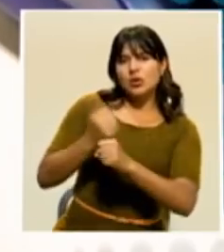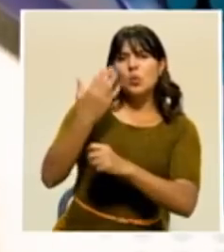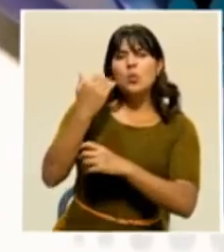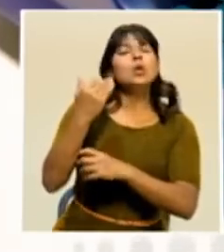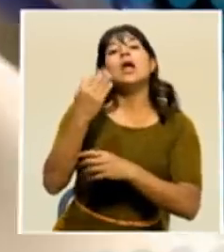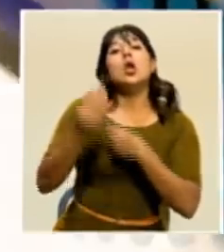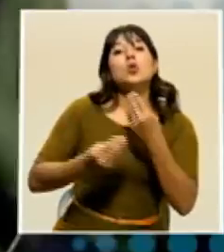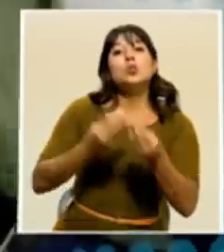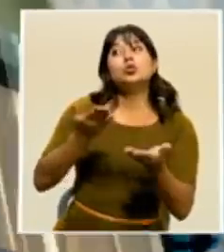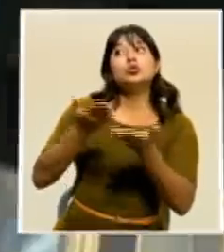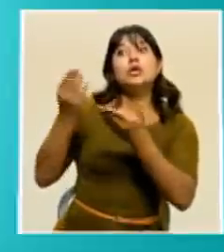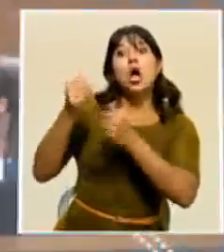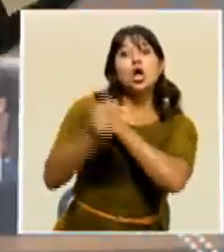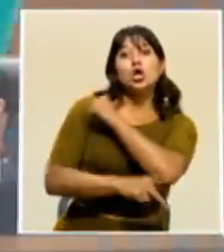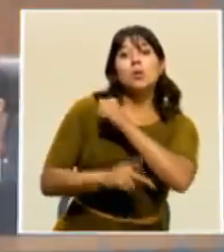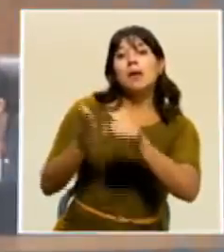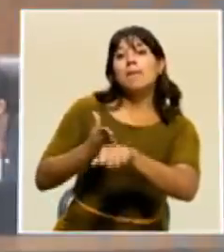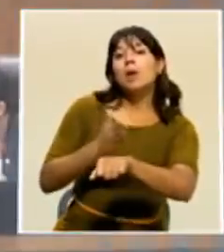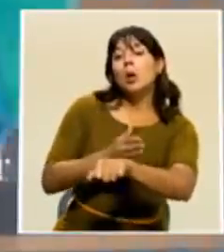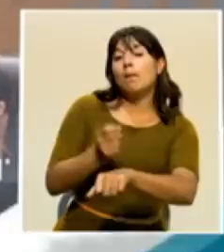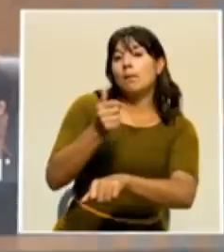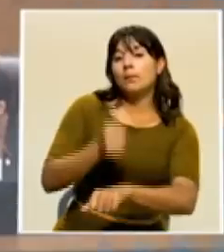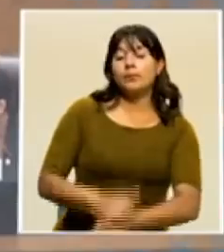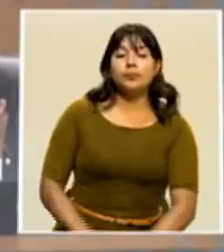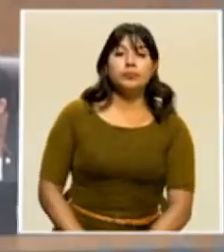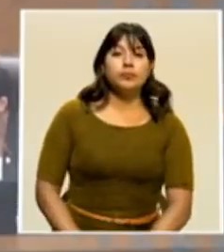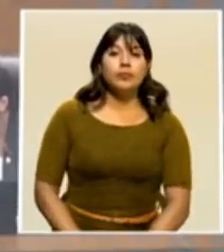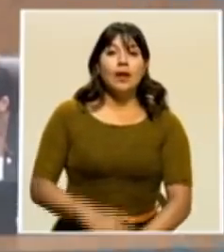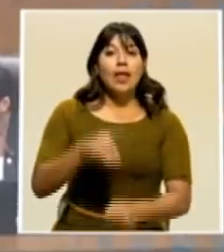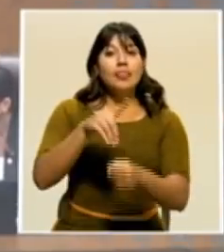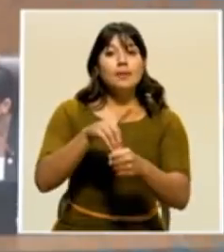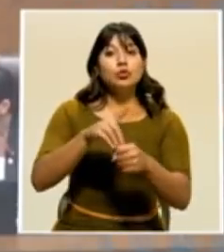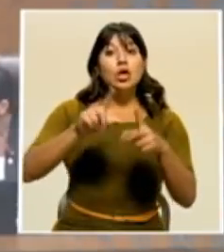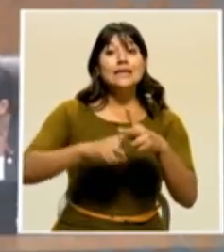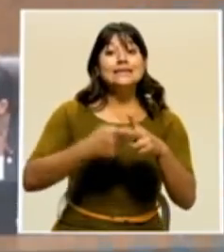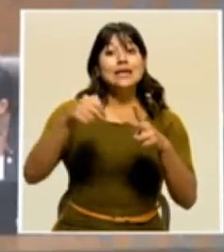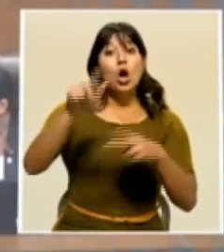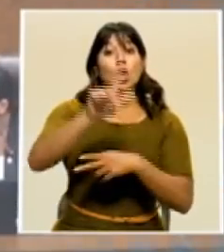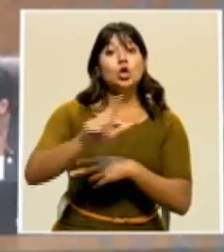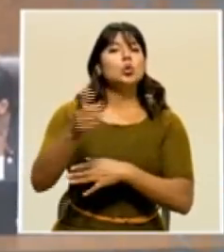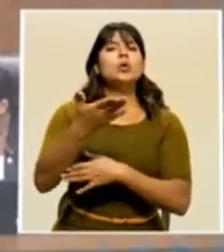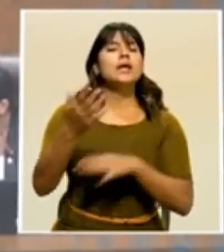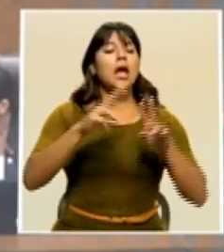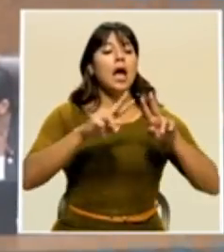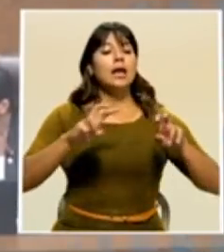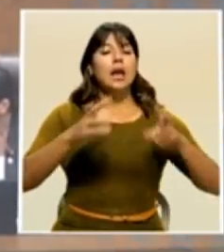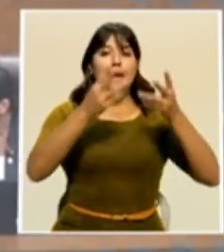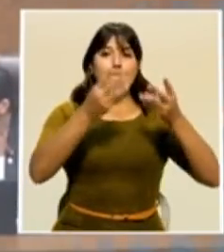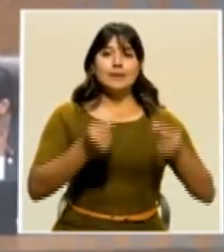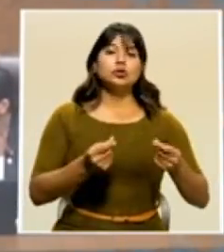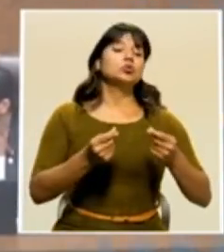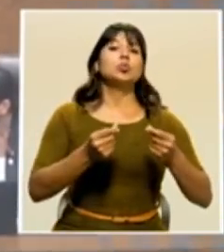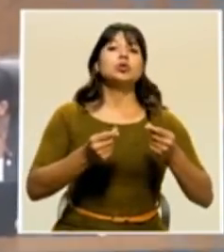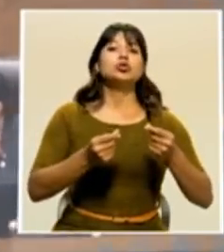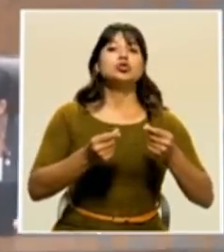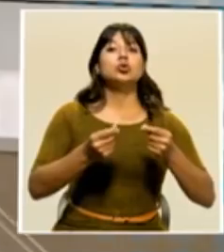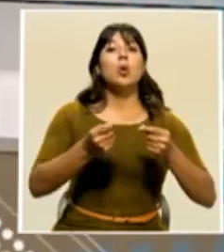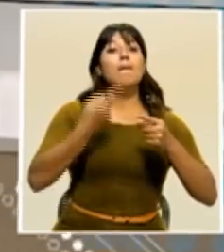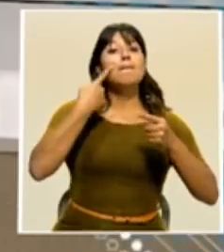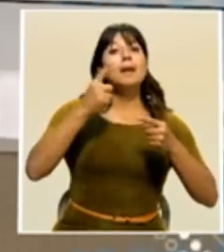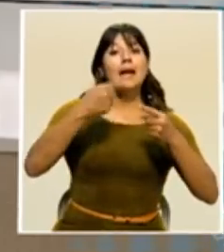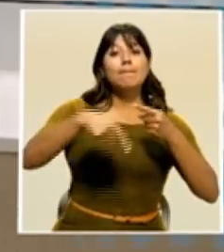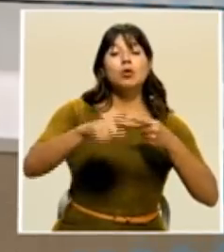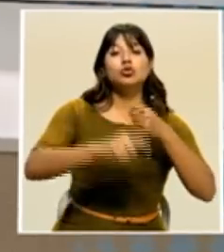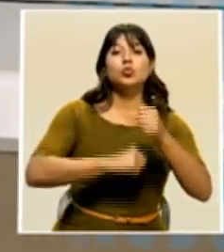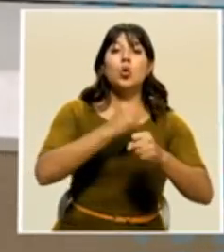las exportaciones. Los diputados iniciaron este lunes con el análisis del presupuesto ordinario para el